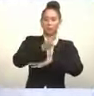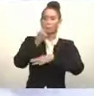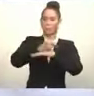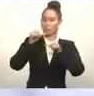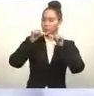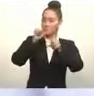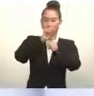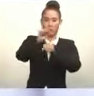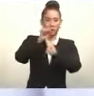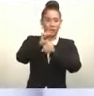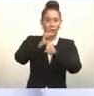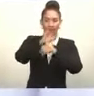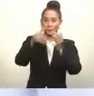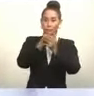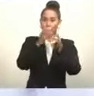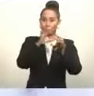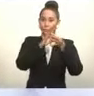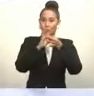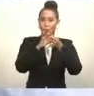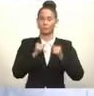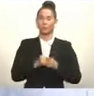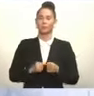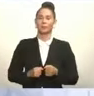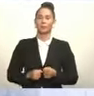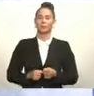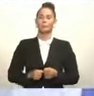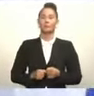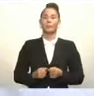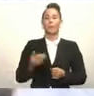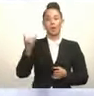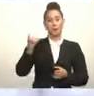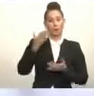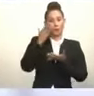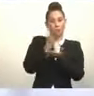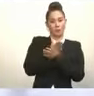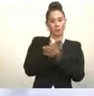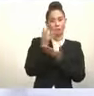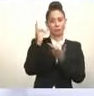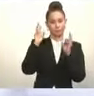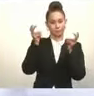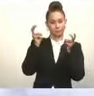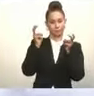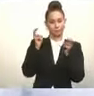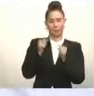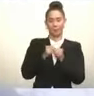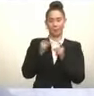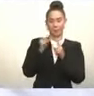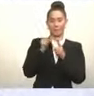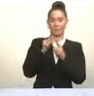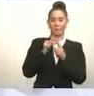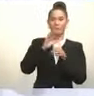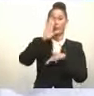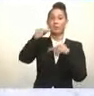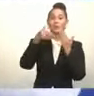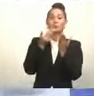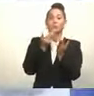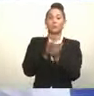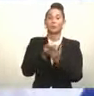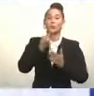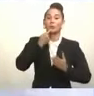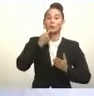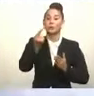e indicador por indicador. Y quiero hacer una breve parada aquí para decir lo siguiente. Todo lo que dijimos y todo